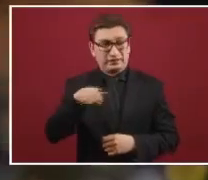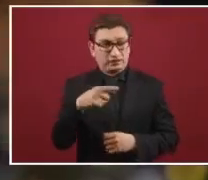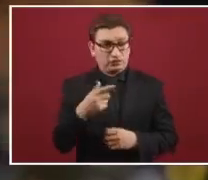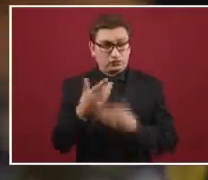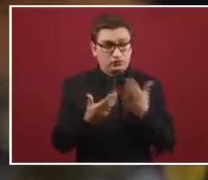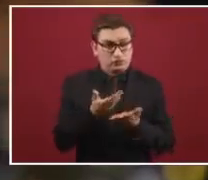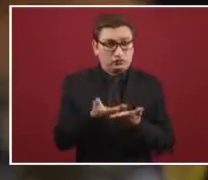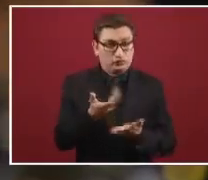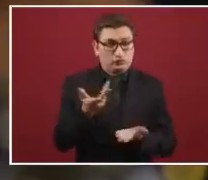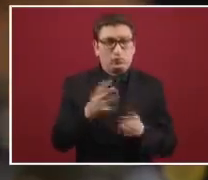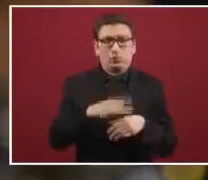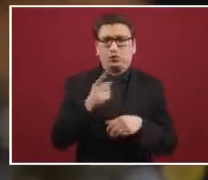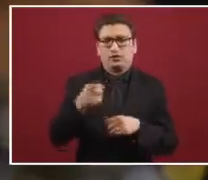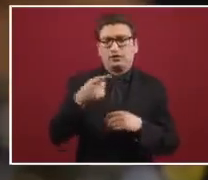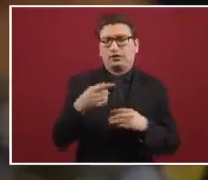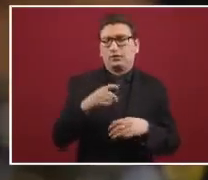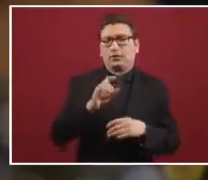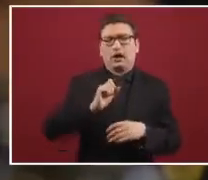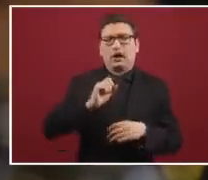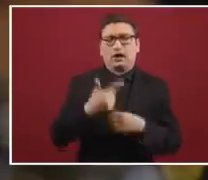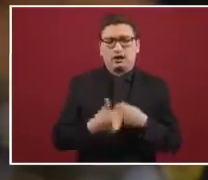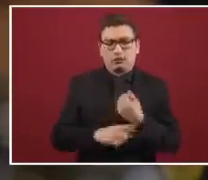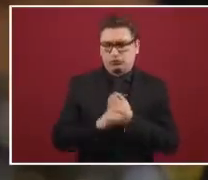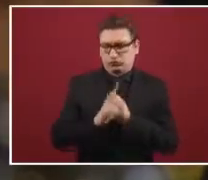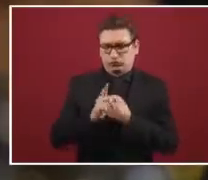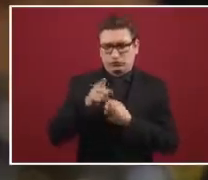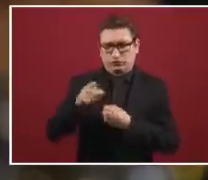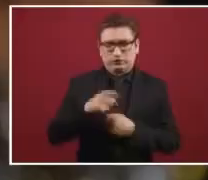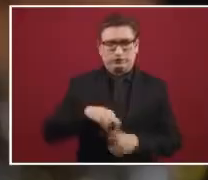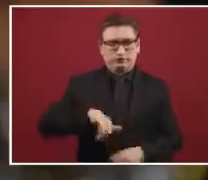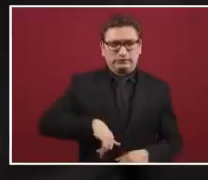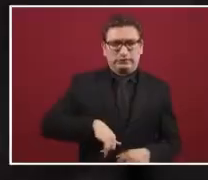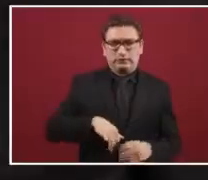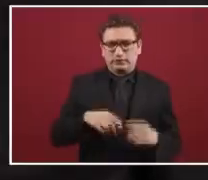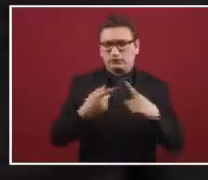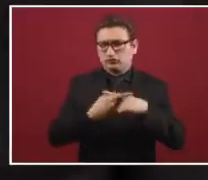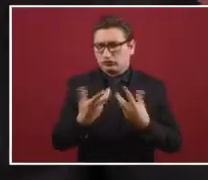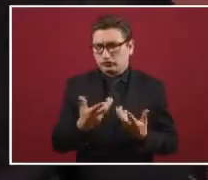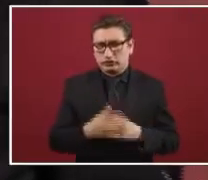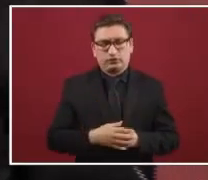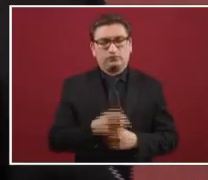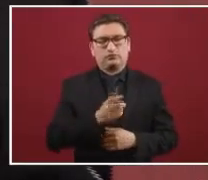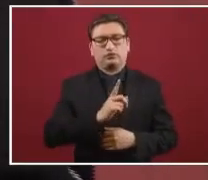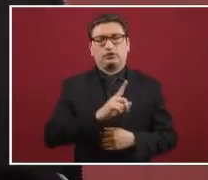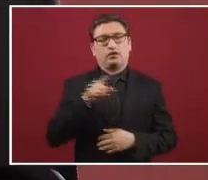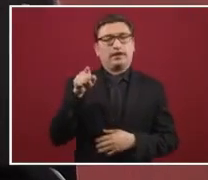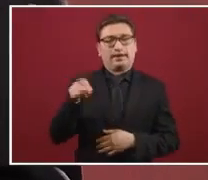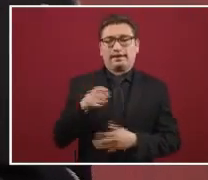renuncia por eventual conflicto de interés y si se van a seguir estas investigaciones. Fue una decisión de él